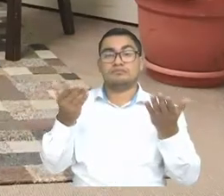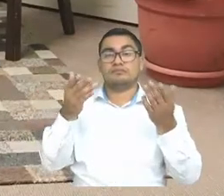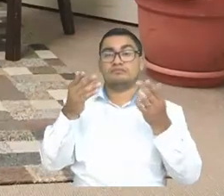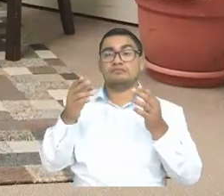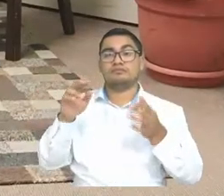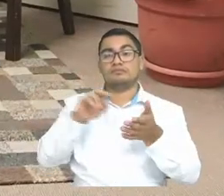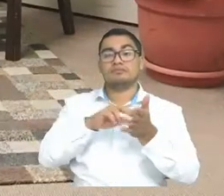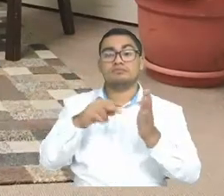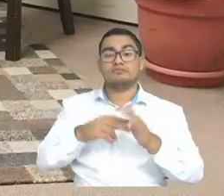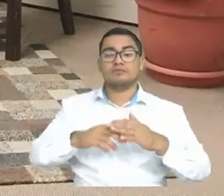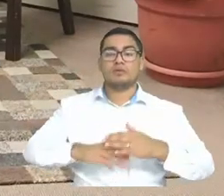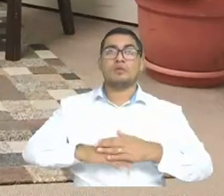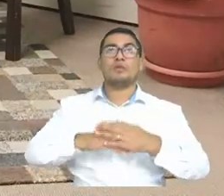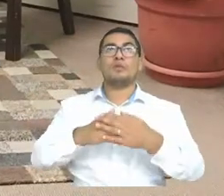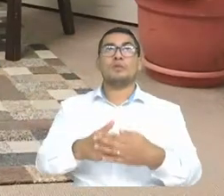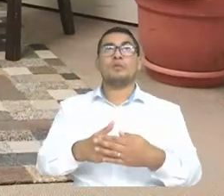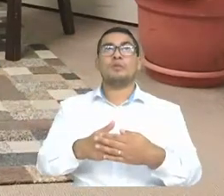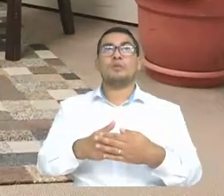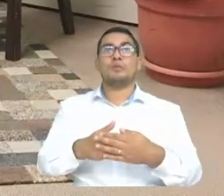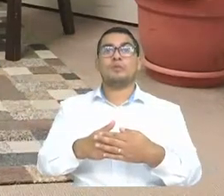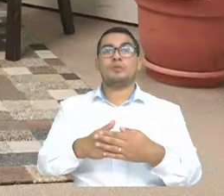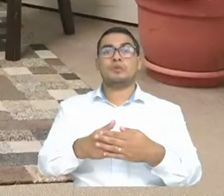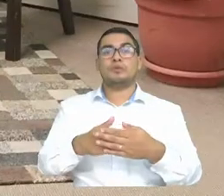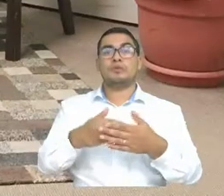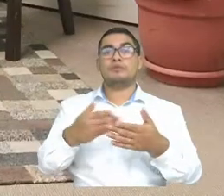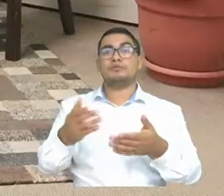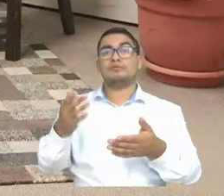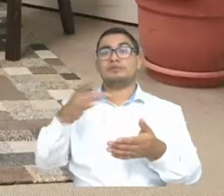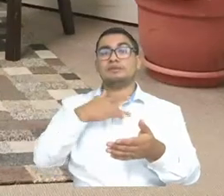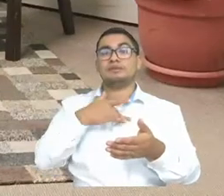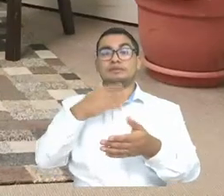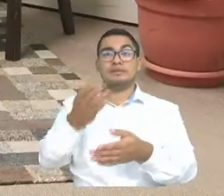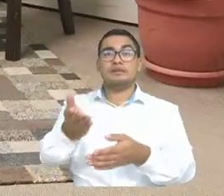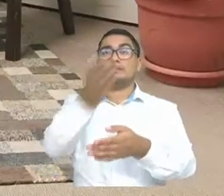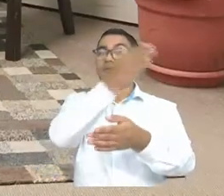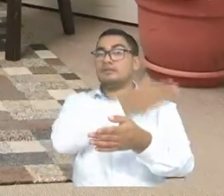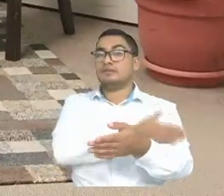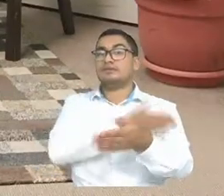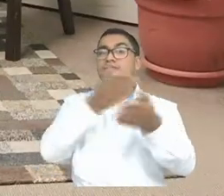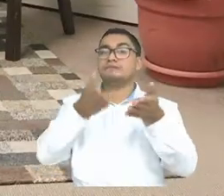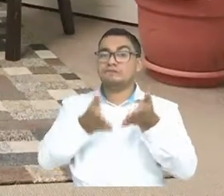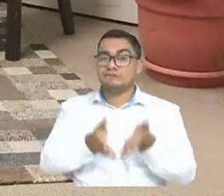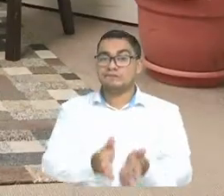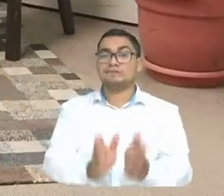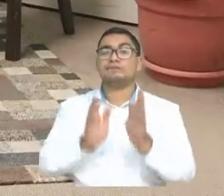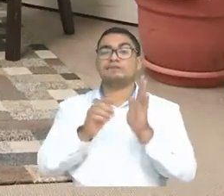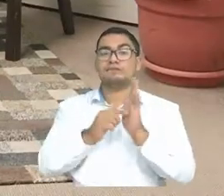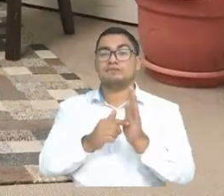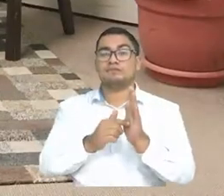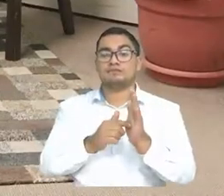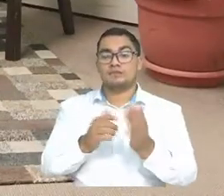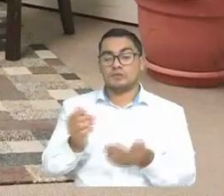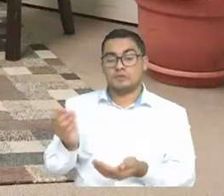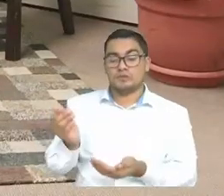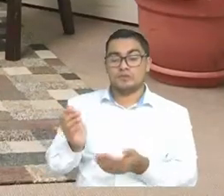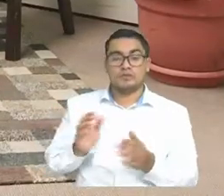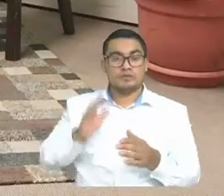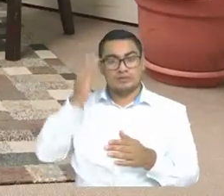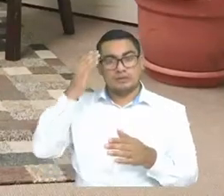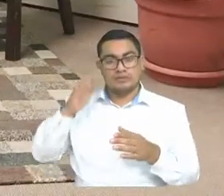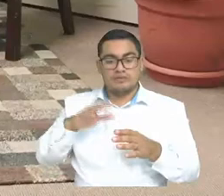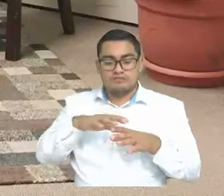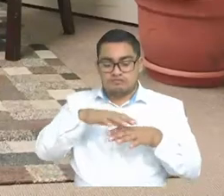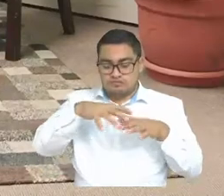a la gestación, ¿verdad? Entonces se tiene que anticipar un parto, por ejemplo, una placenta previa de que el bebé ya no